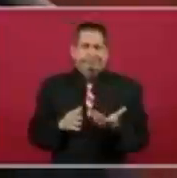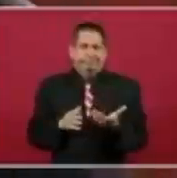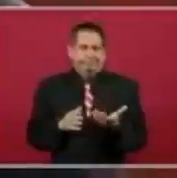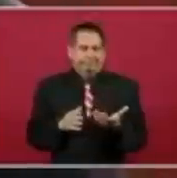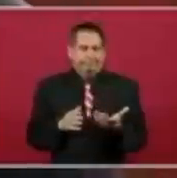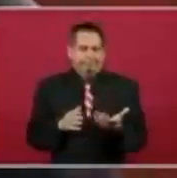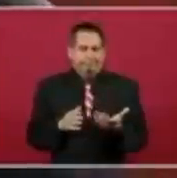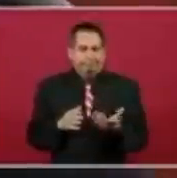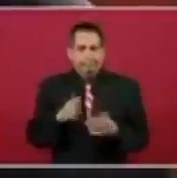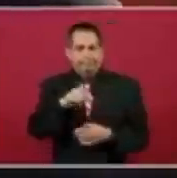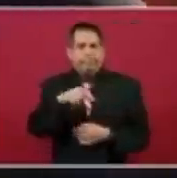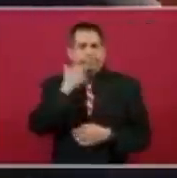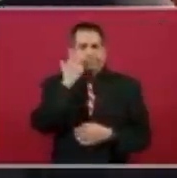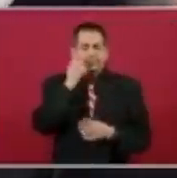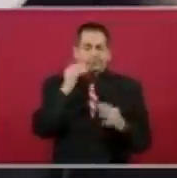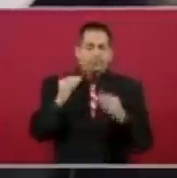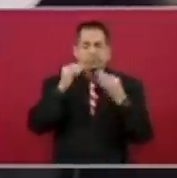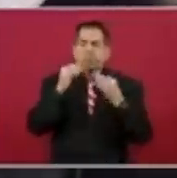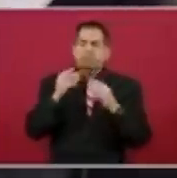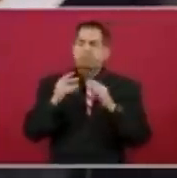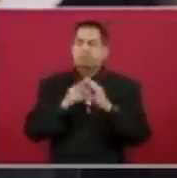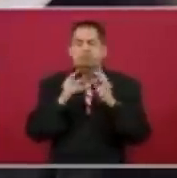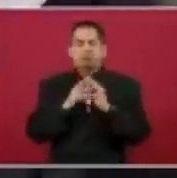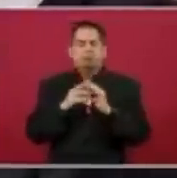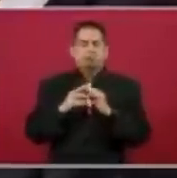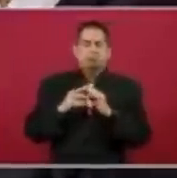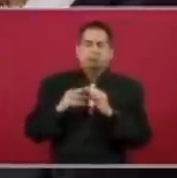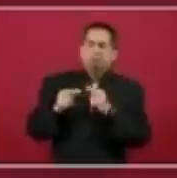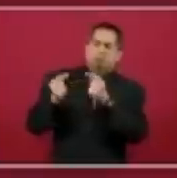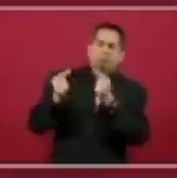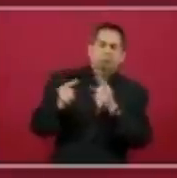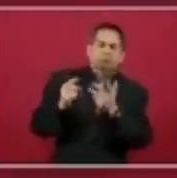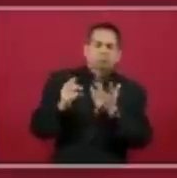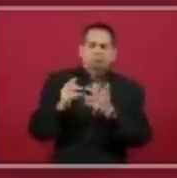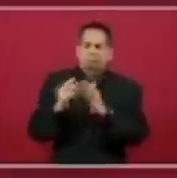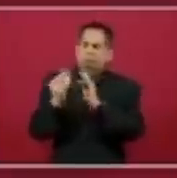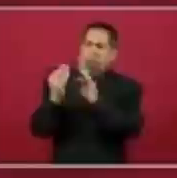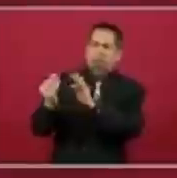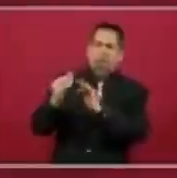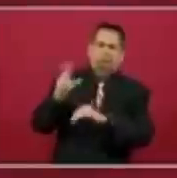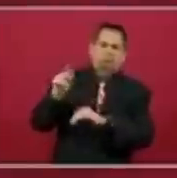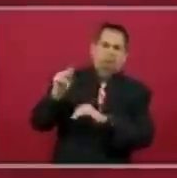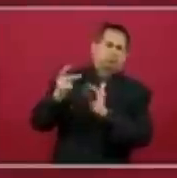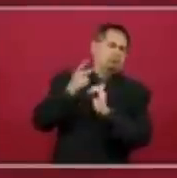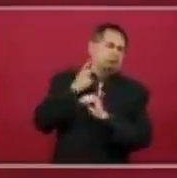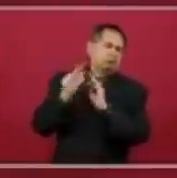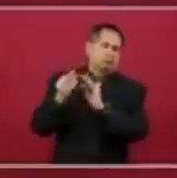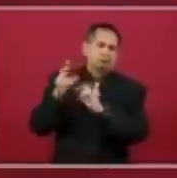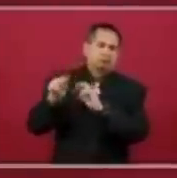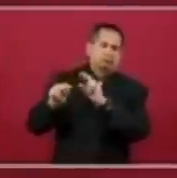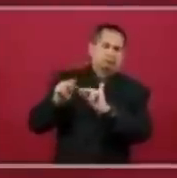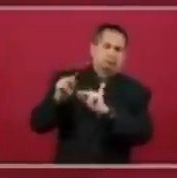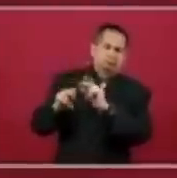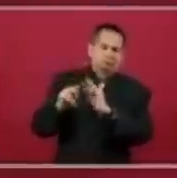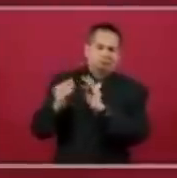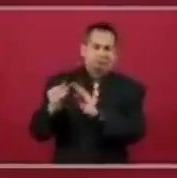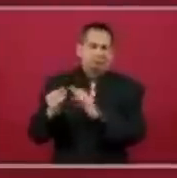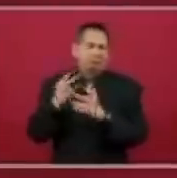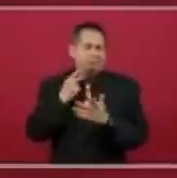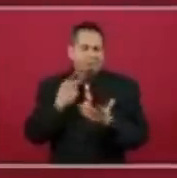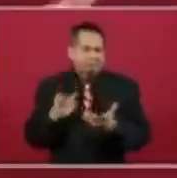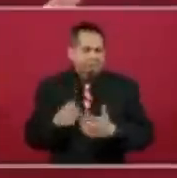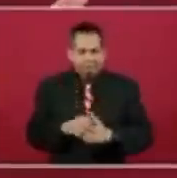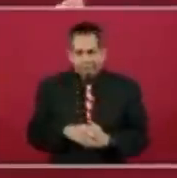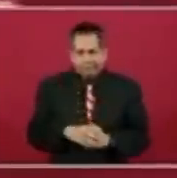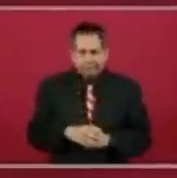utilizar esto como bandera para enfrentarnos políticamente hablando.